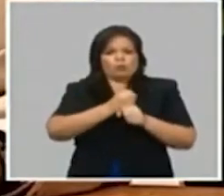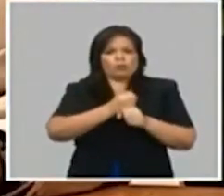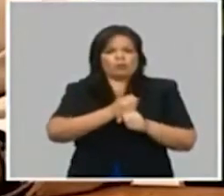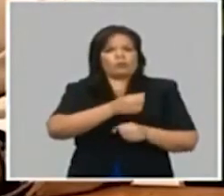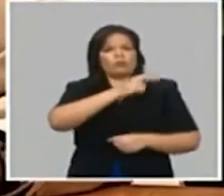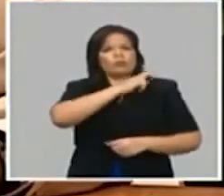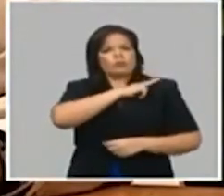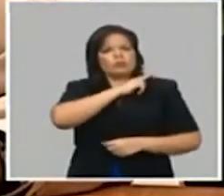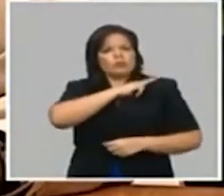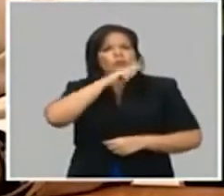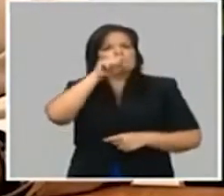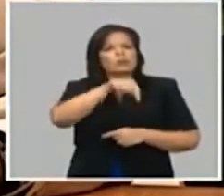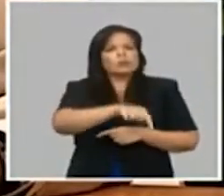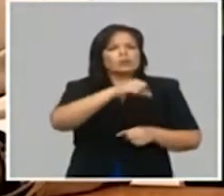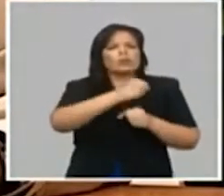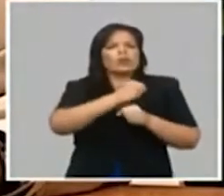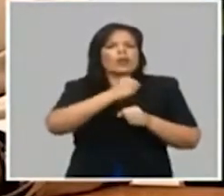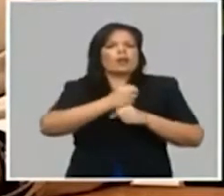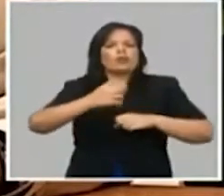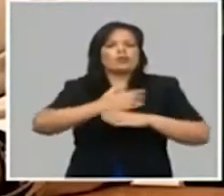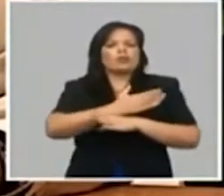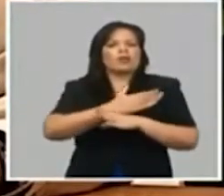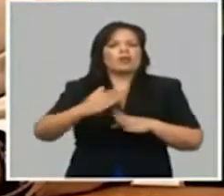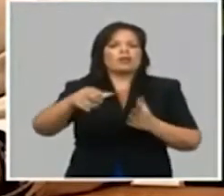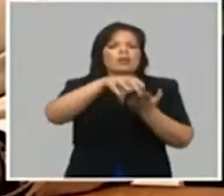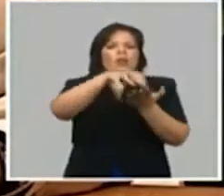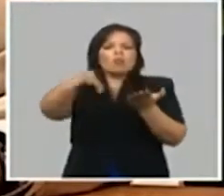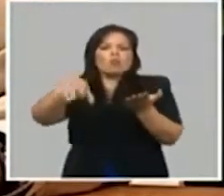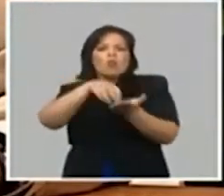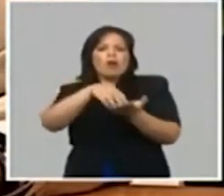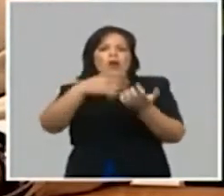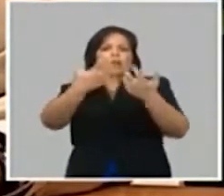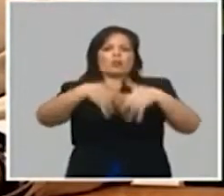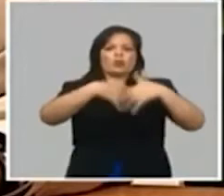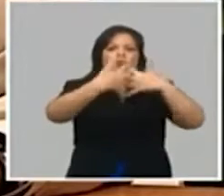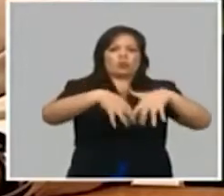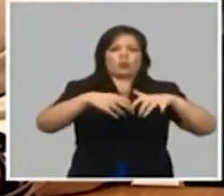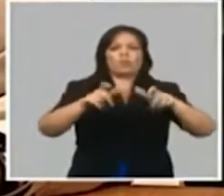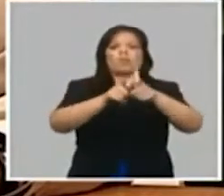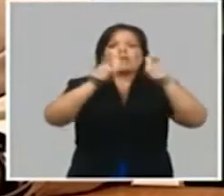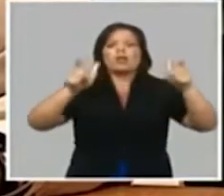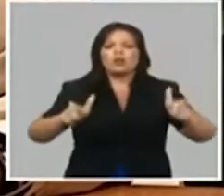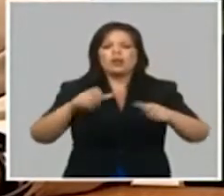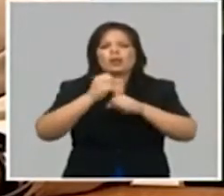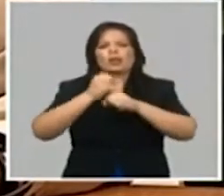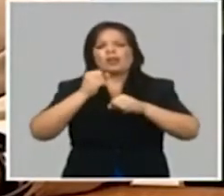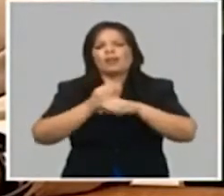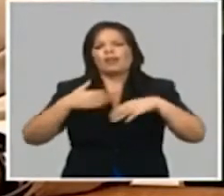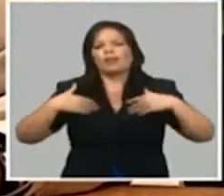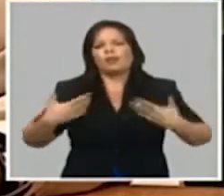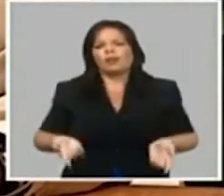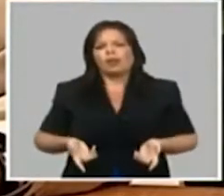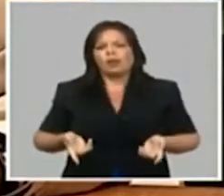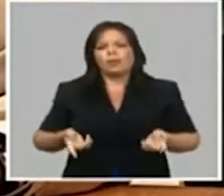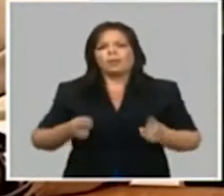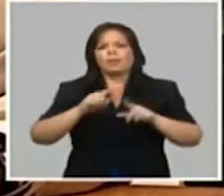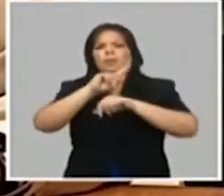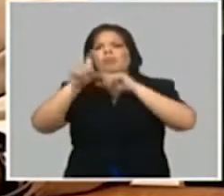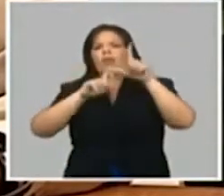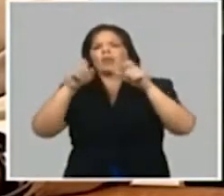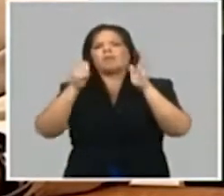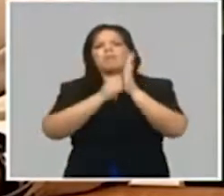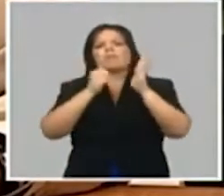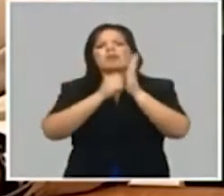diferentes labores sociales y de producción, como las pesquisas, la ayuda a las personas más